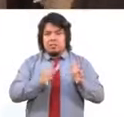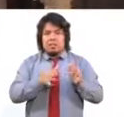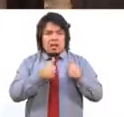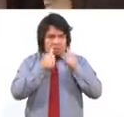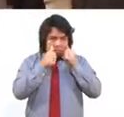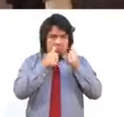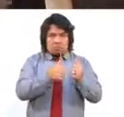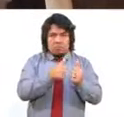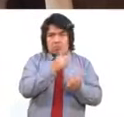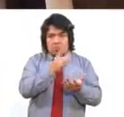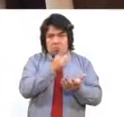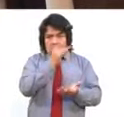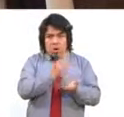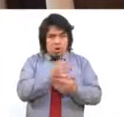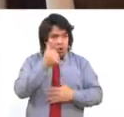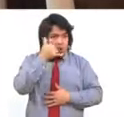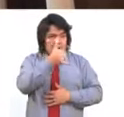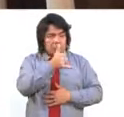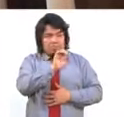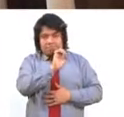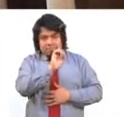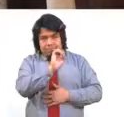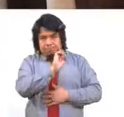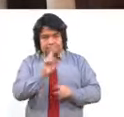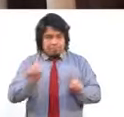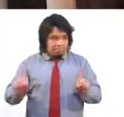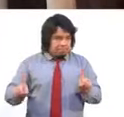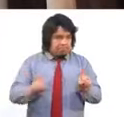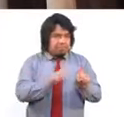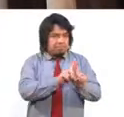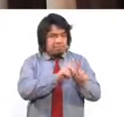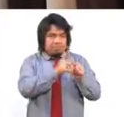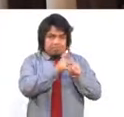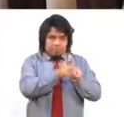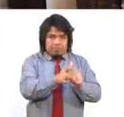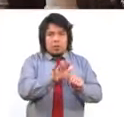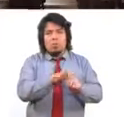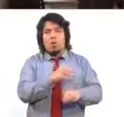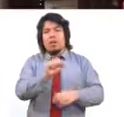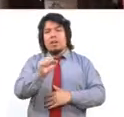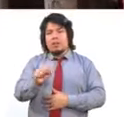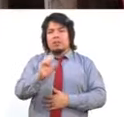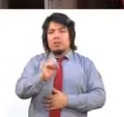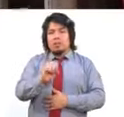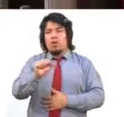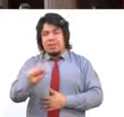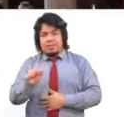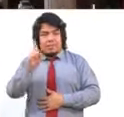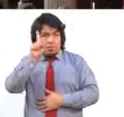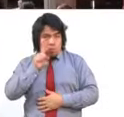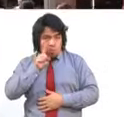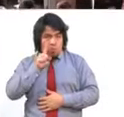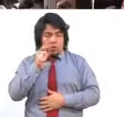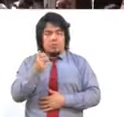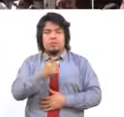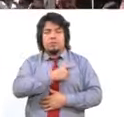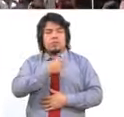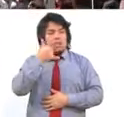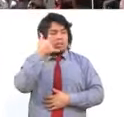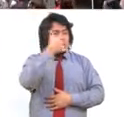una llamada, sino de un seguimiento permanente, porque el SOS Mujeres no solamente es la llamada y la